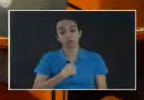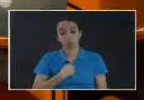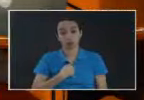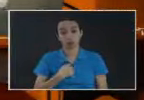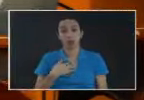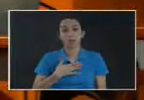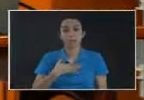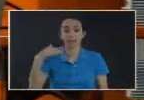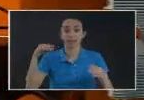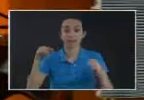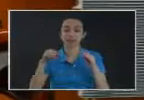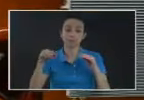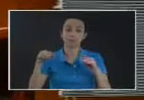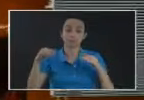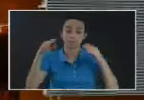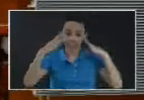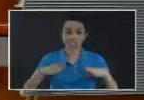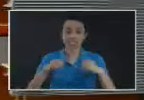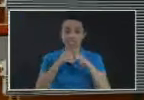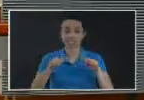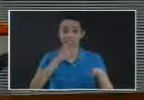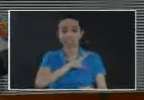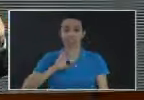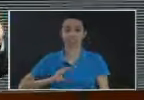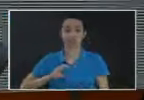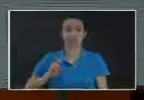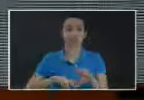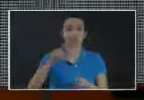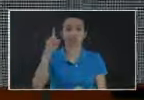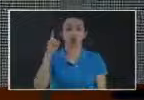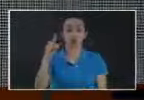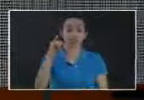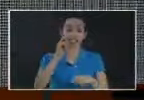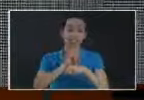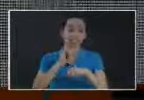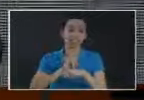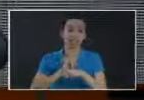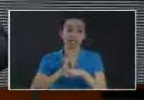sin Cristo en mi corazón y me casé en una iglesia así.